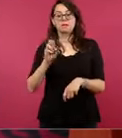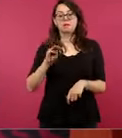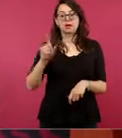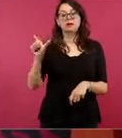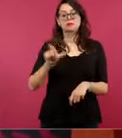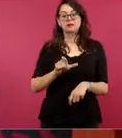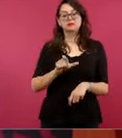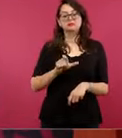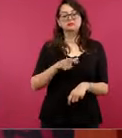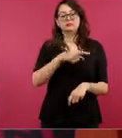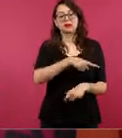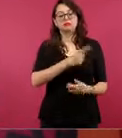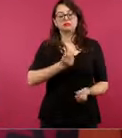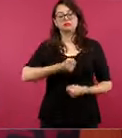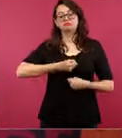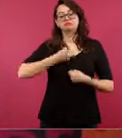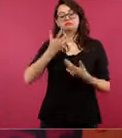recibido dinero